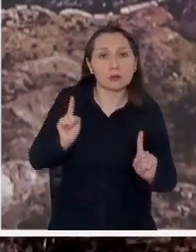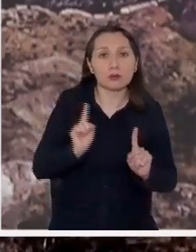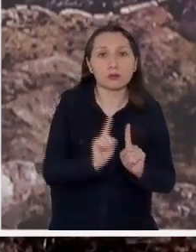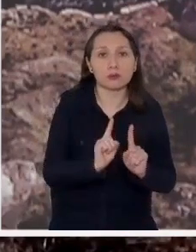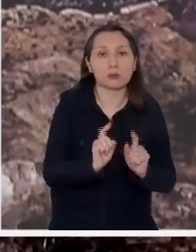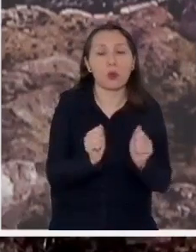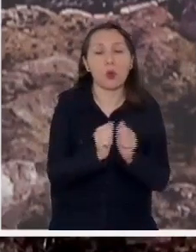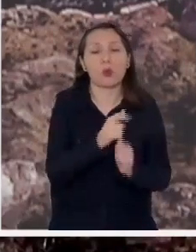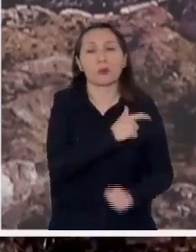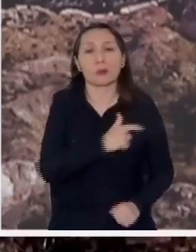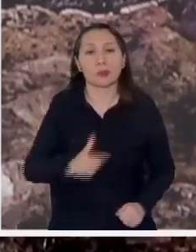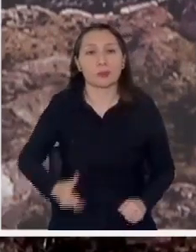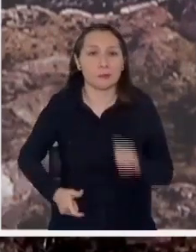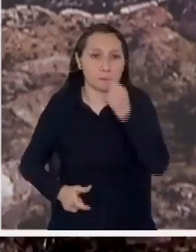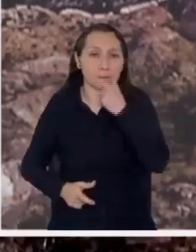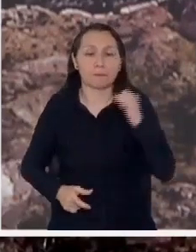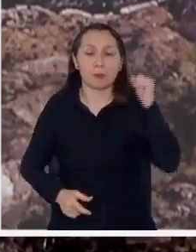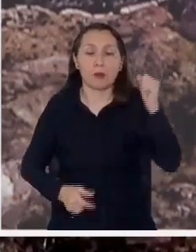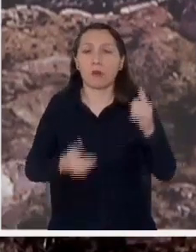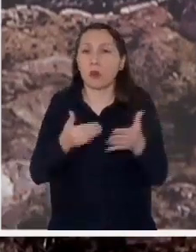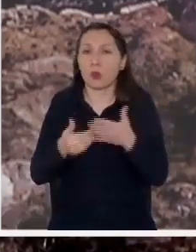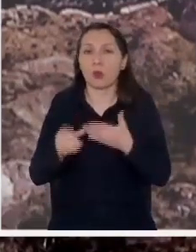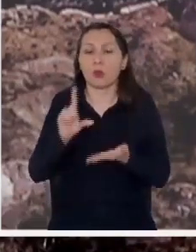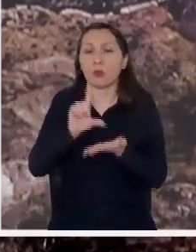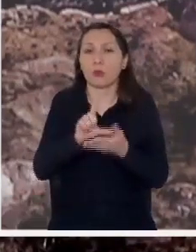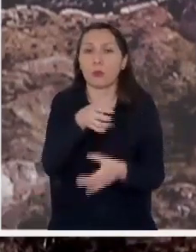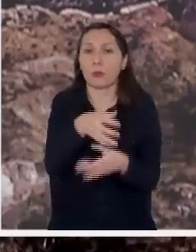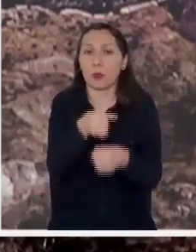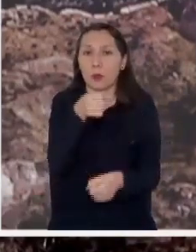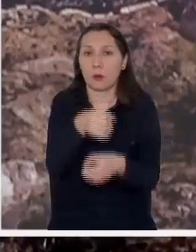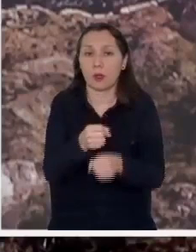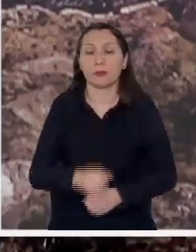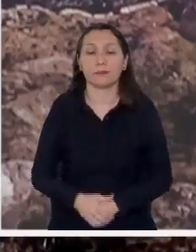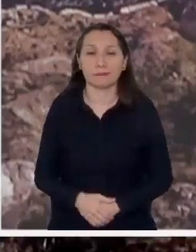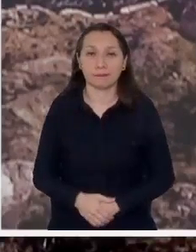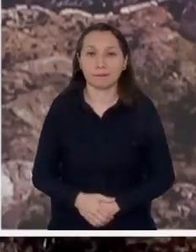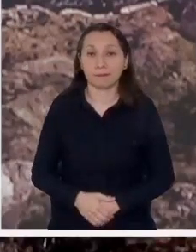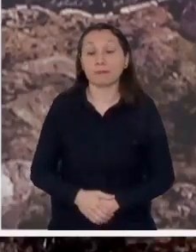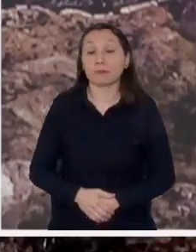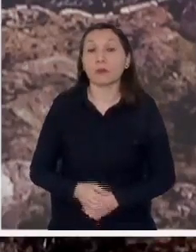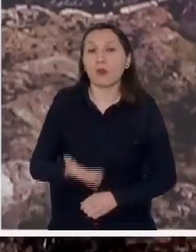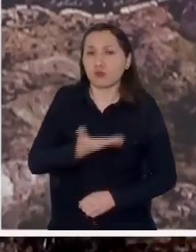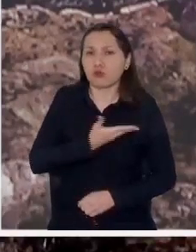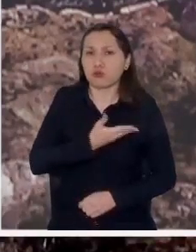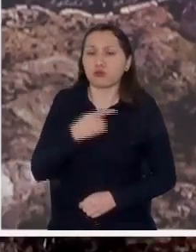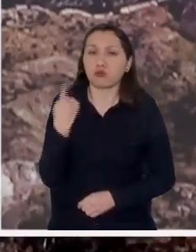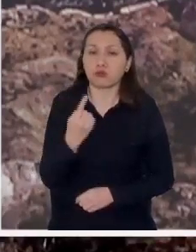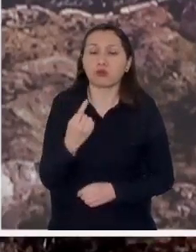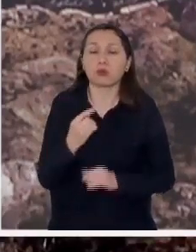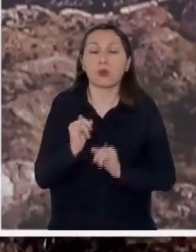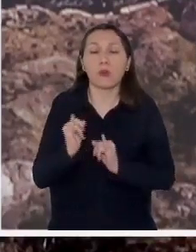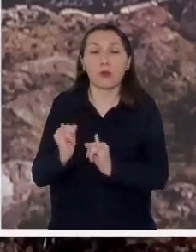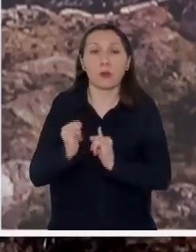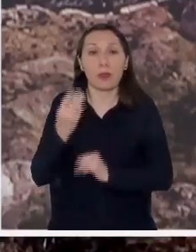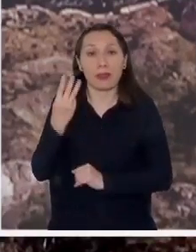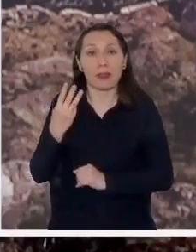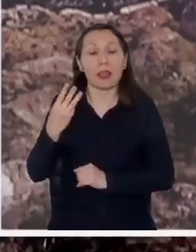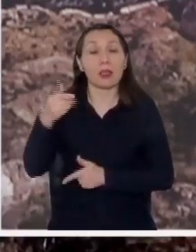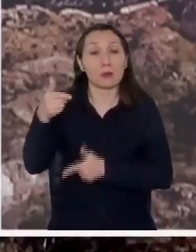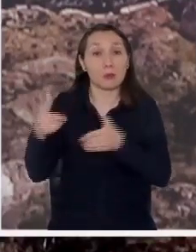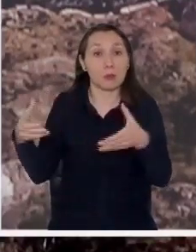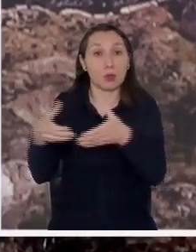que ha tenido con el mandatario en Paraguay Mira nosotros ya tenemos información de que los tres partidos que fueron